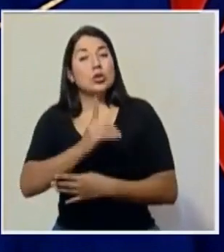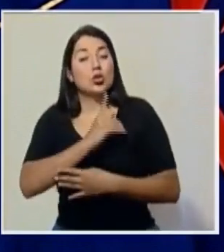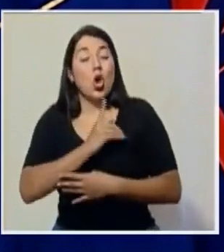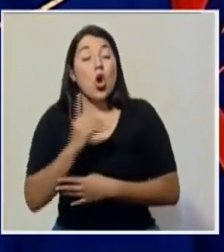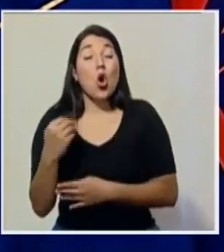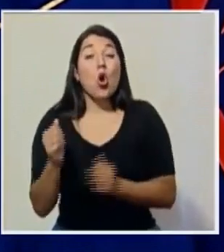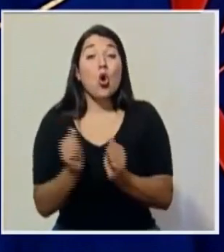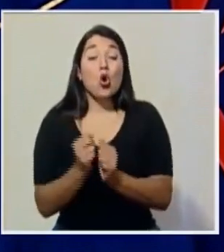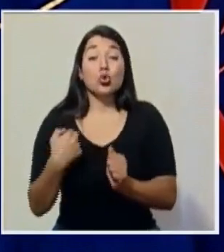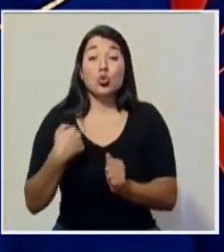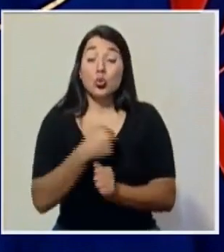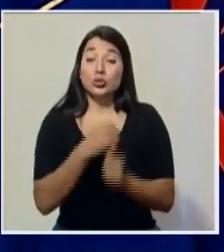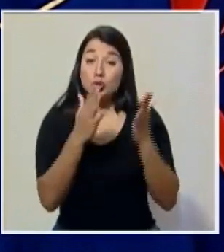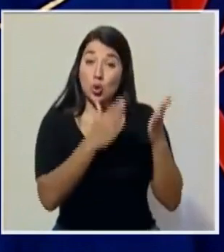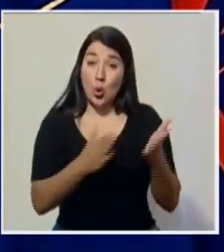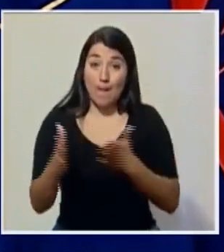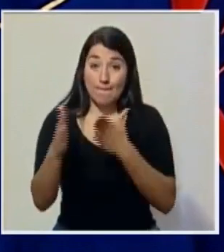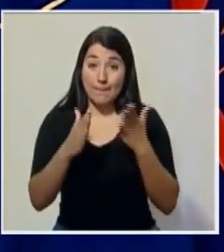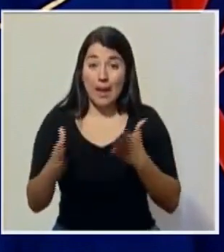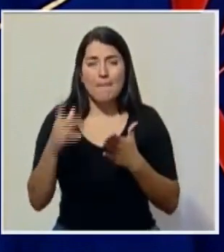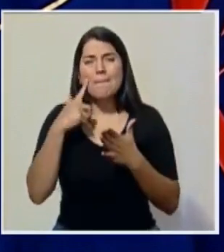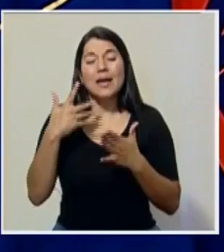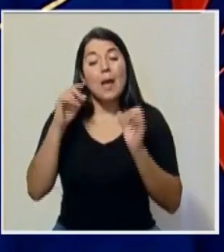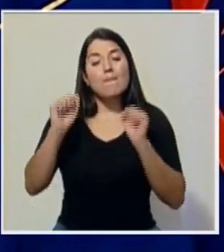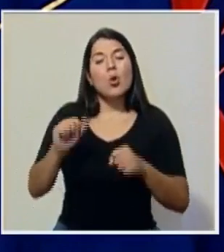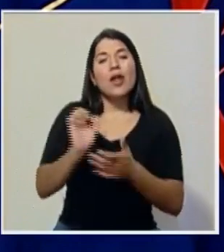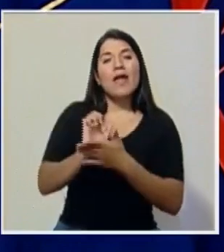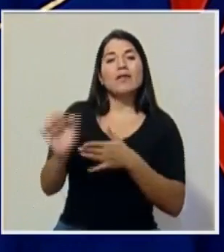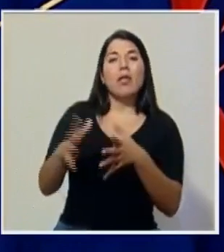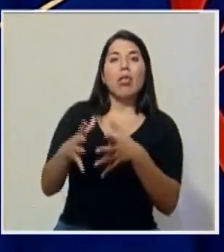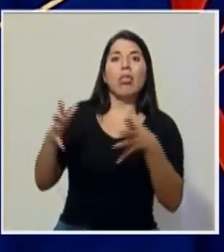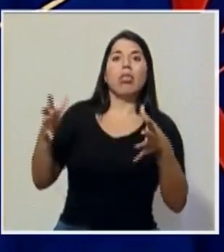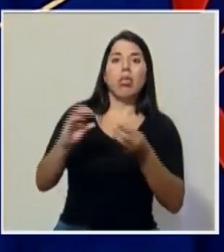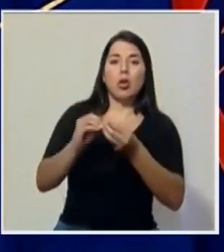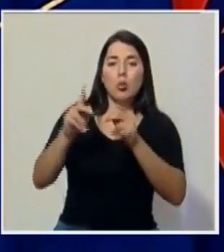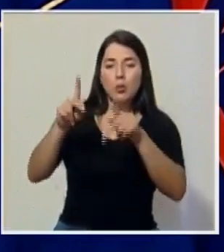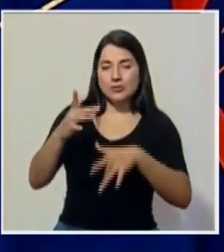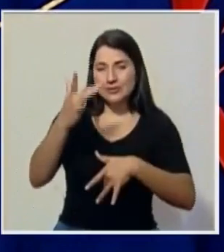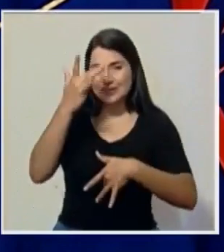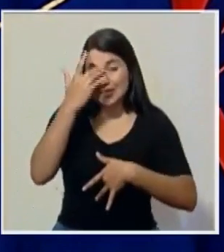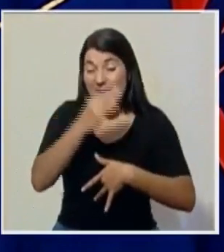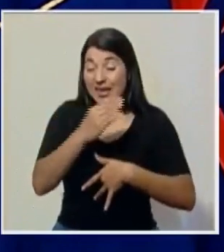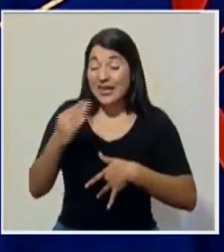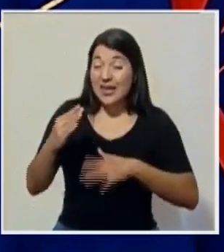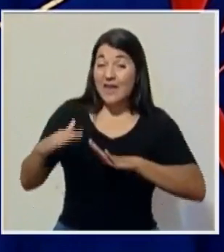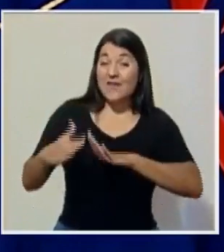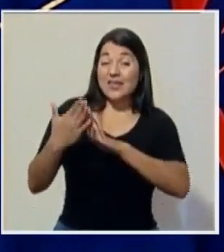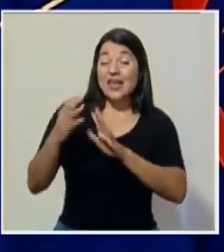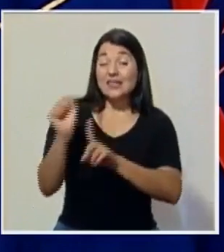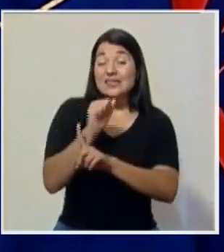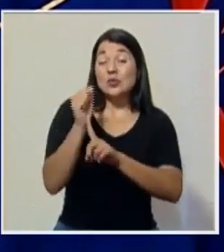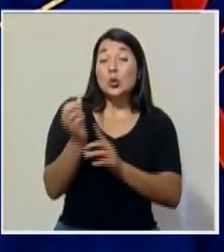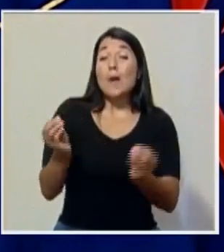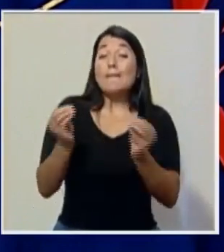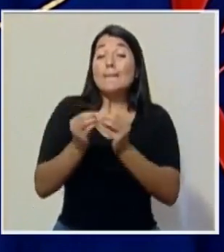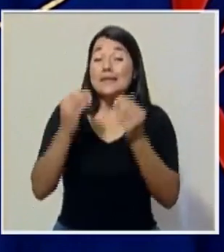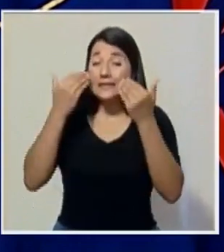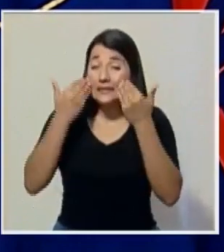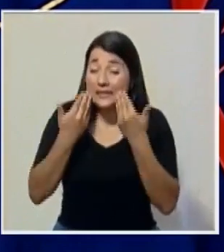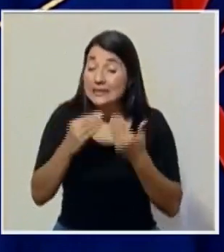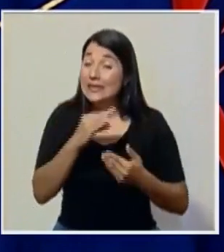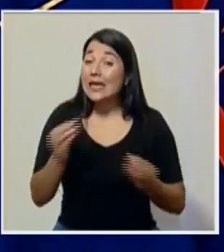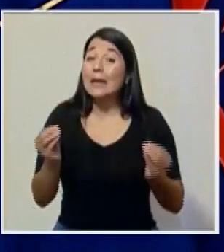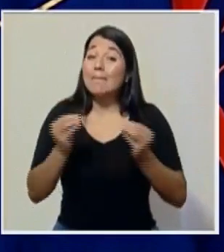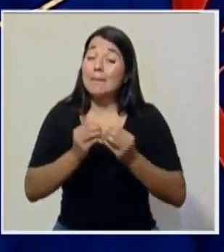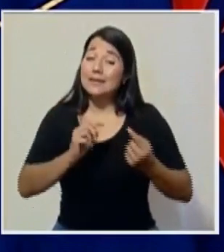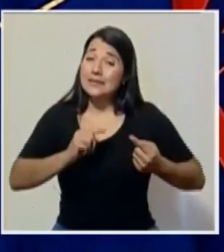proponemos, como dice don Daniel, para evitar esos niveles de contagio y llegar a situaciones más tristes y más dolorosas. Entonces,